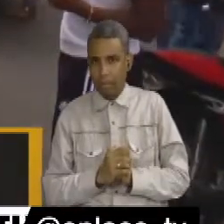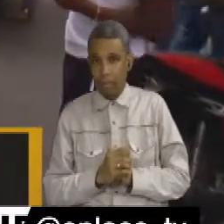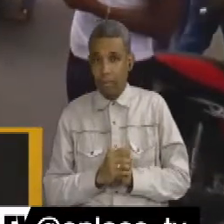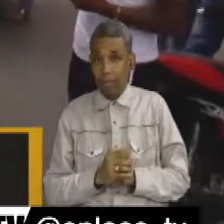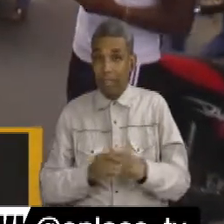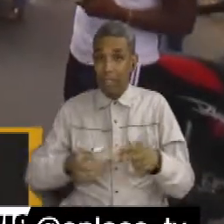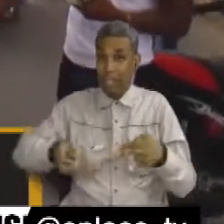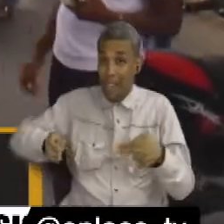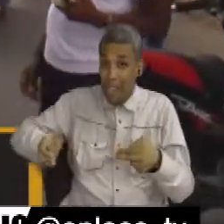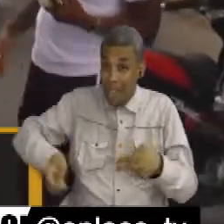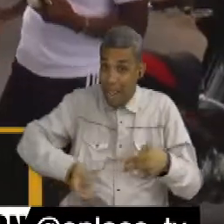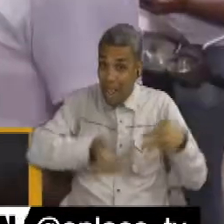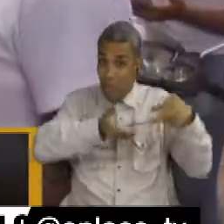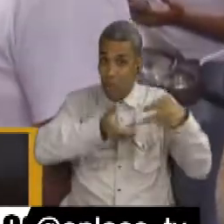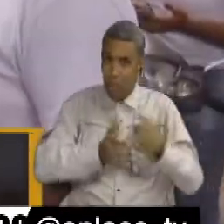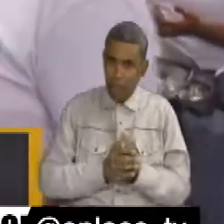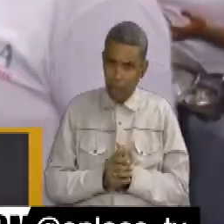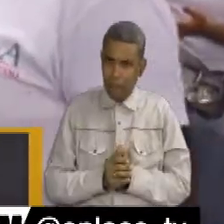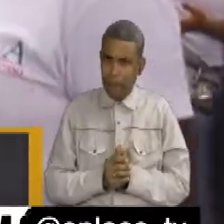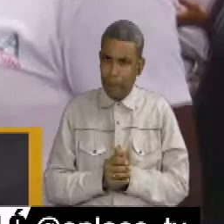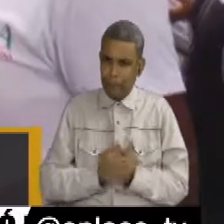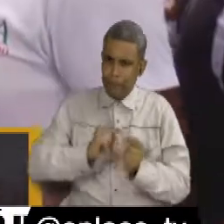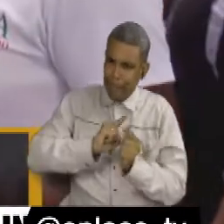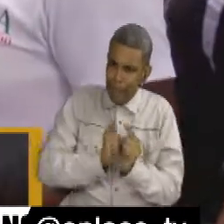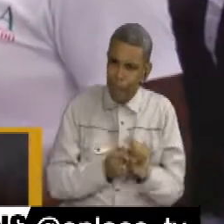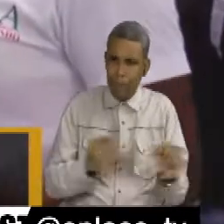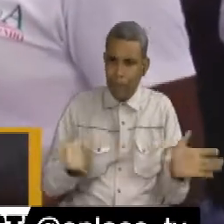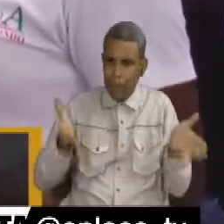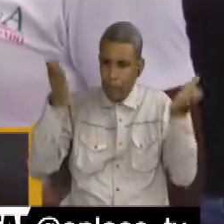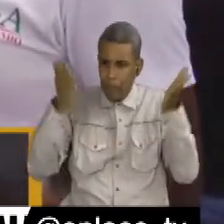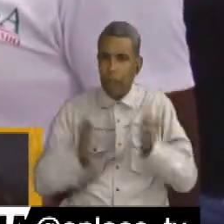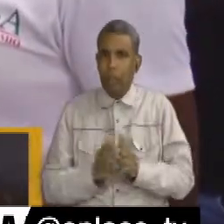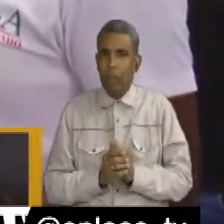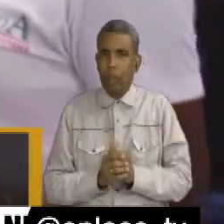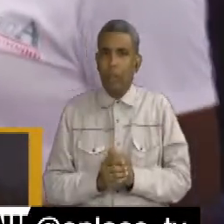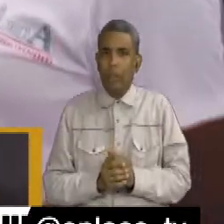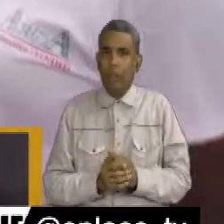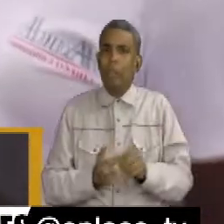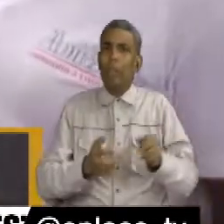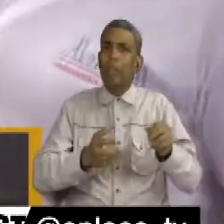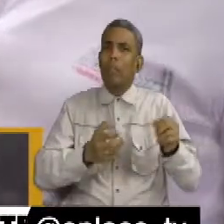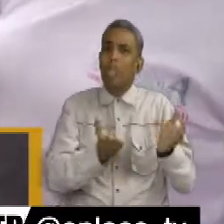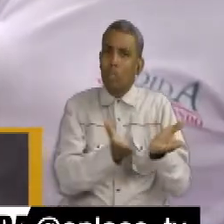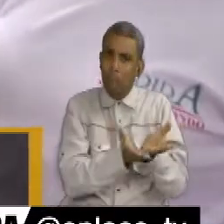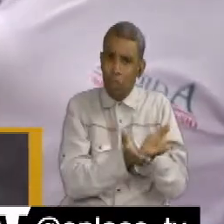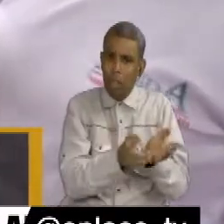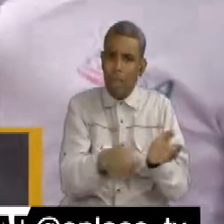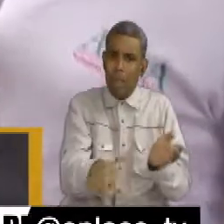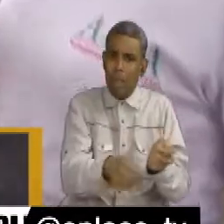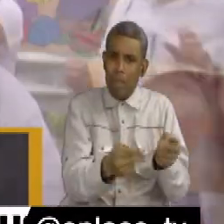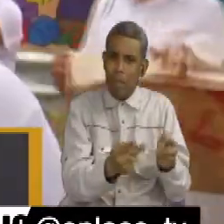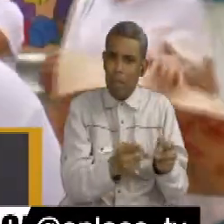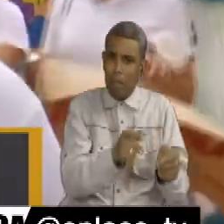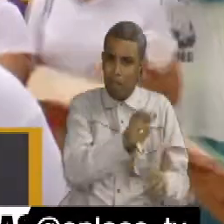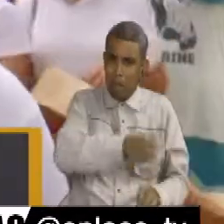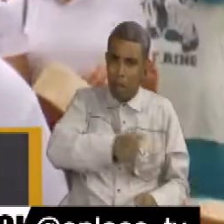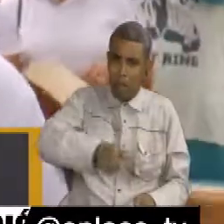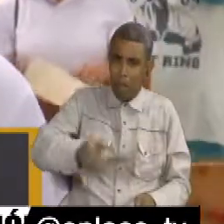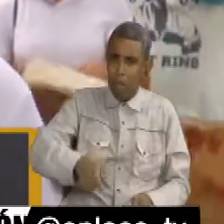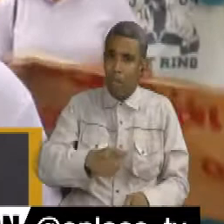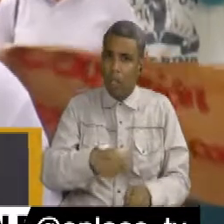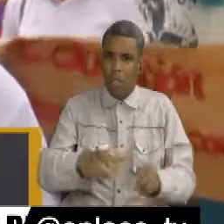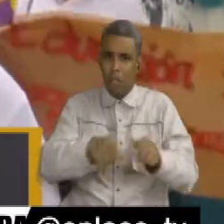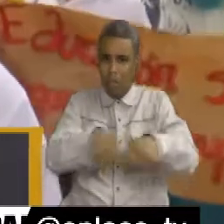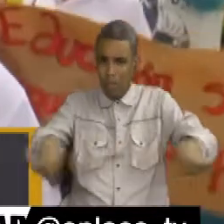educación, es la libertad a que todos los estudiantes puedan estar en los establecimientos, pero en unas